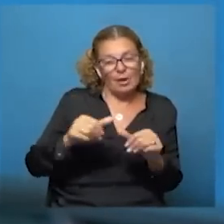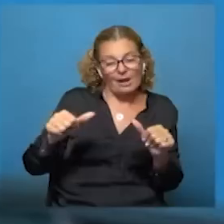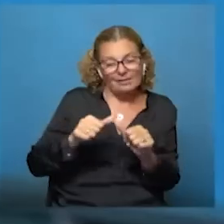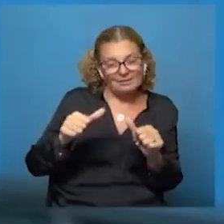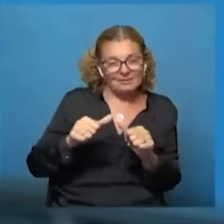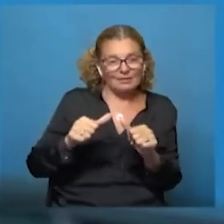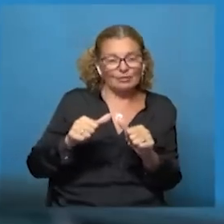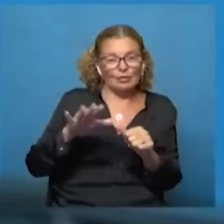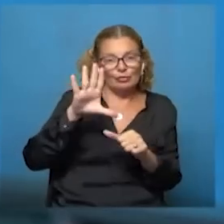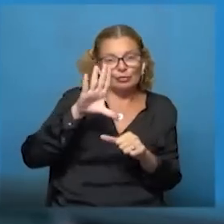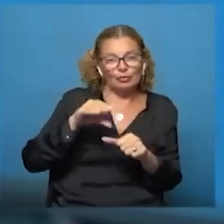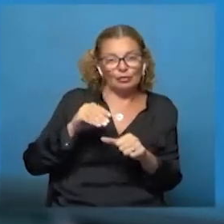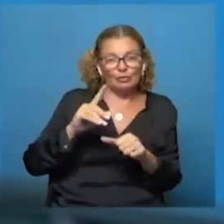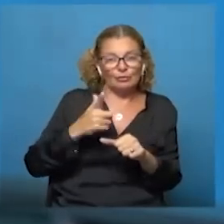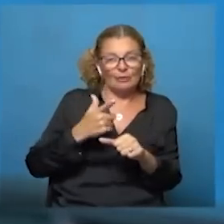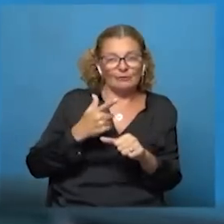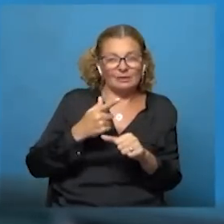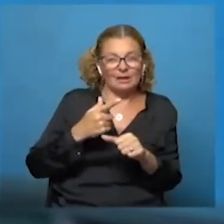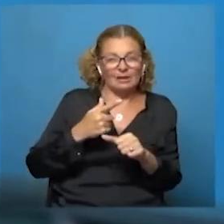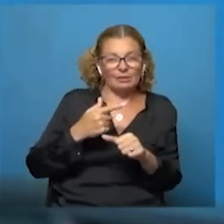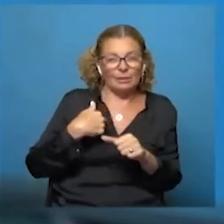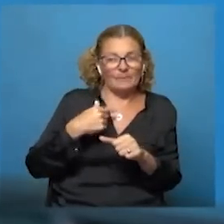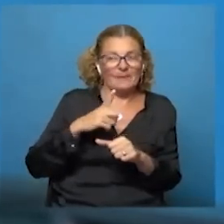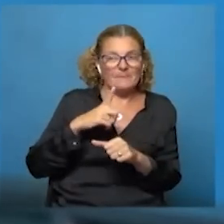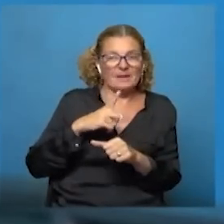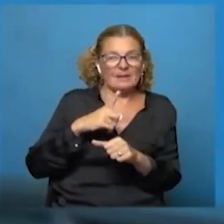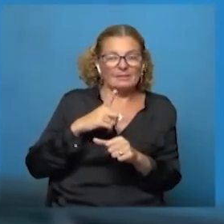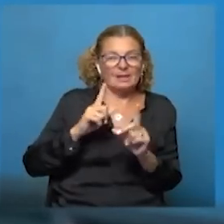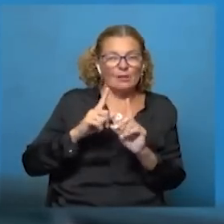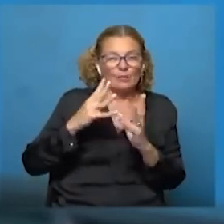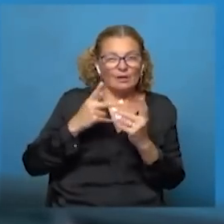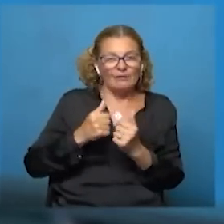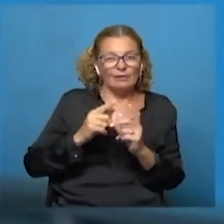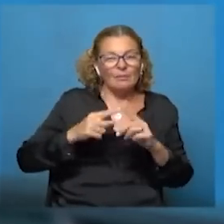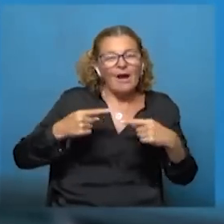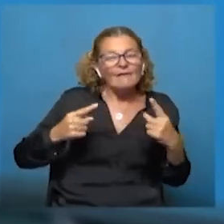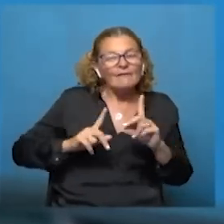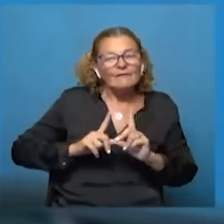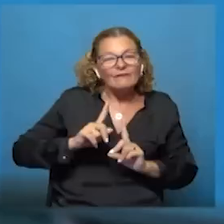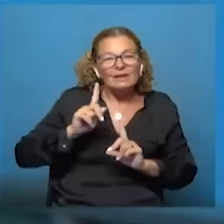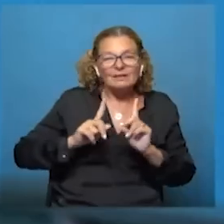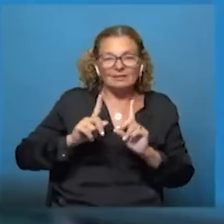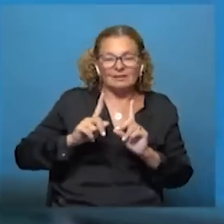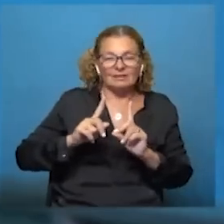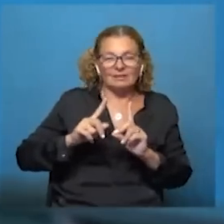haciendo no tenía el eco que uno esperaba Y de alguna manera a veces habían